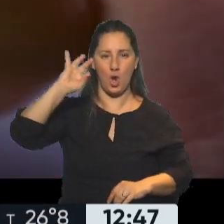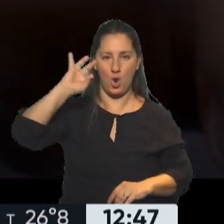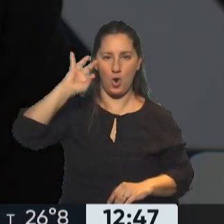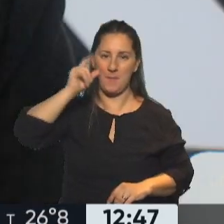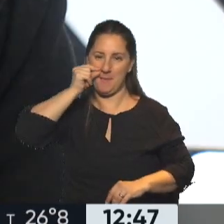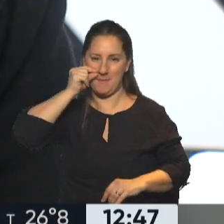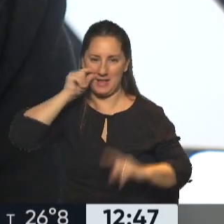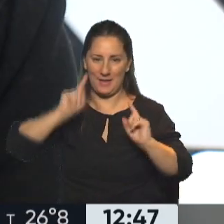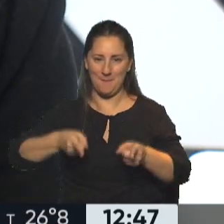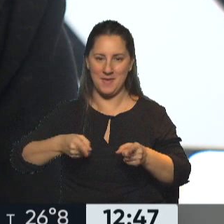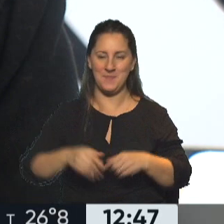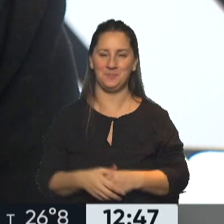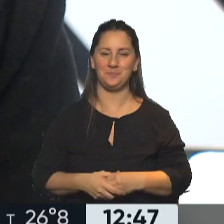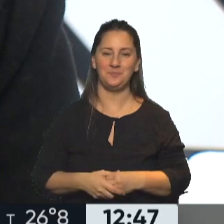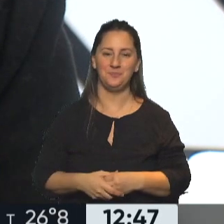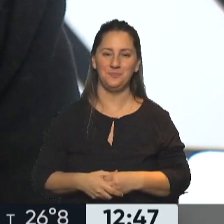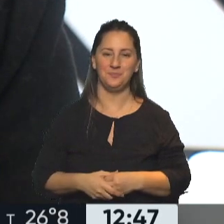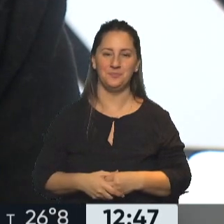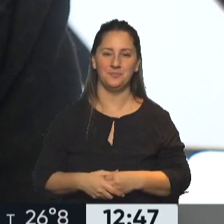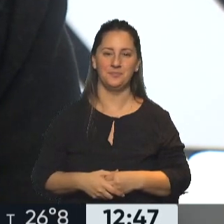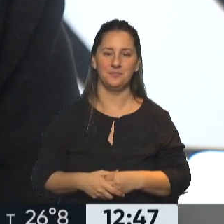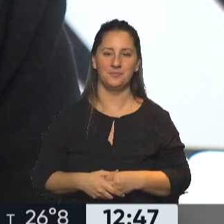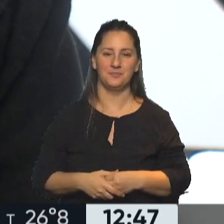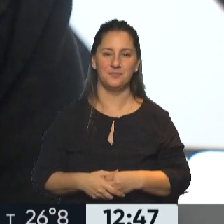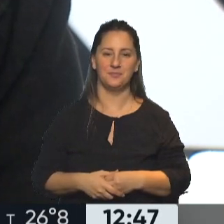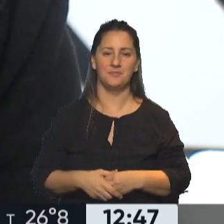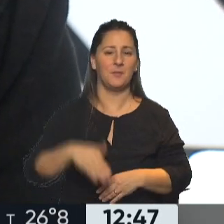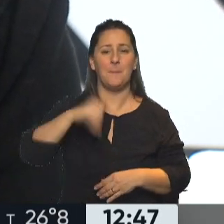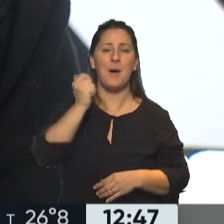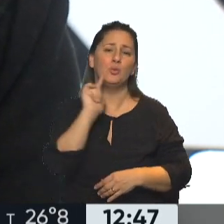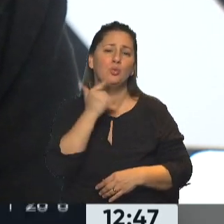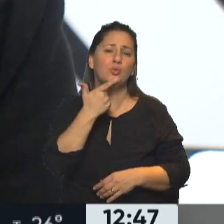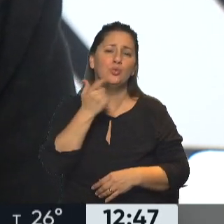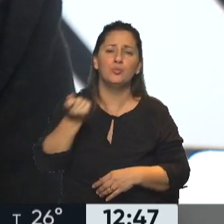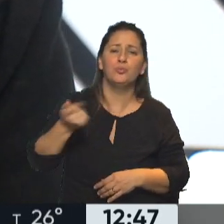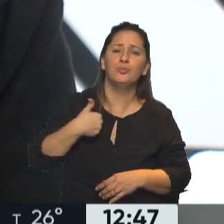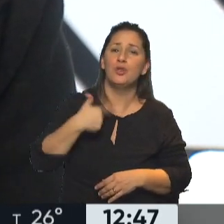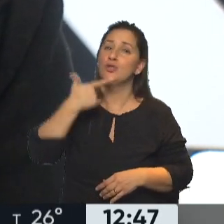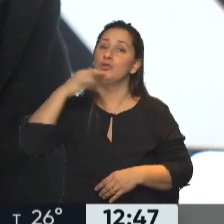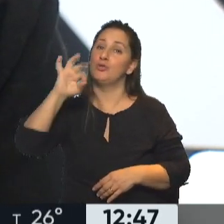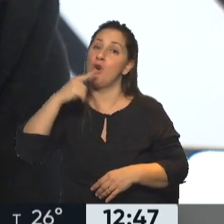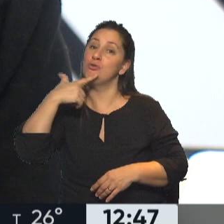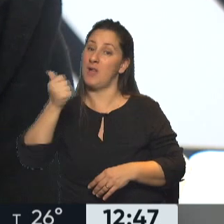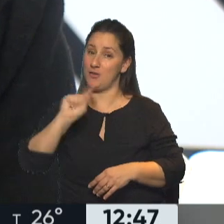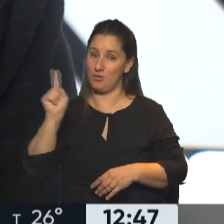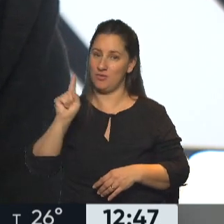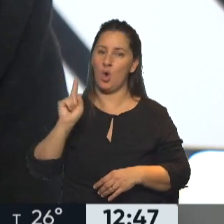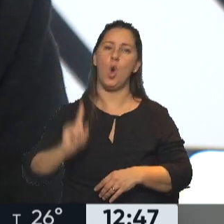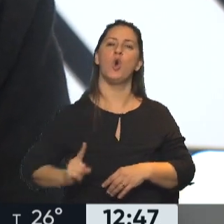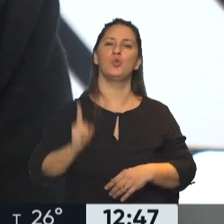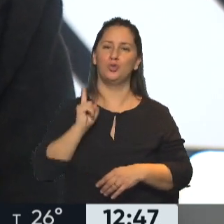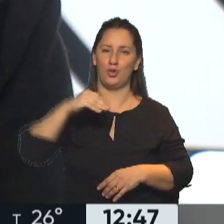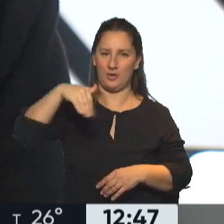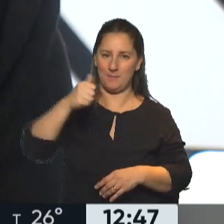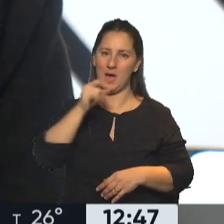papá. Entonces, soy Matus, no soy Sosa. Orgullosamente Matus. Por